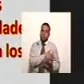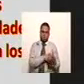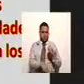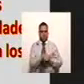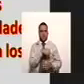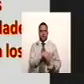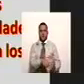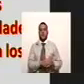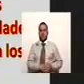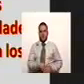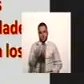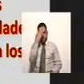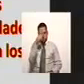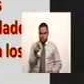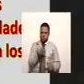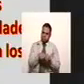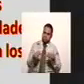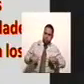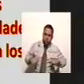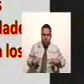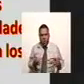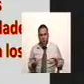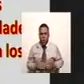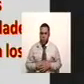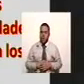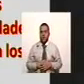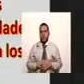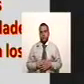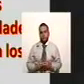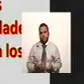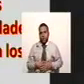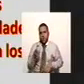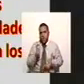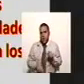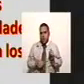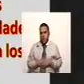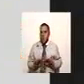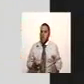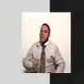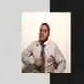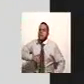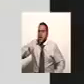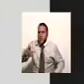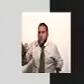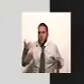que tenga tanta movilidad en los cargos de dirección no puede ejercer ningún tipo de liderazgo.